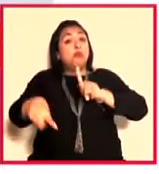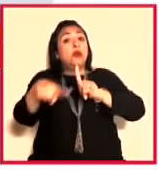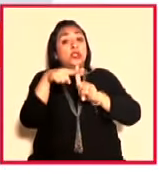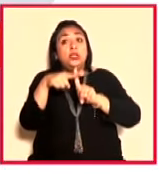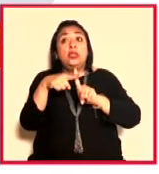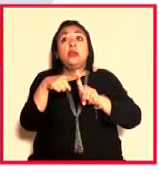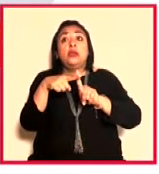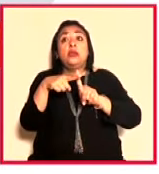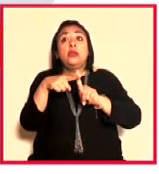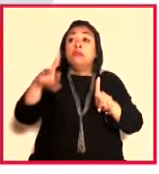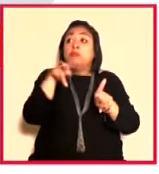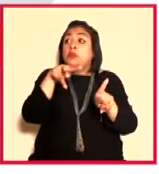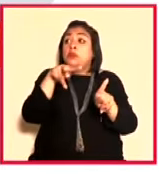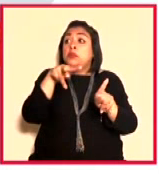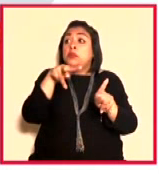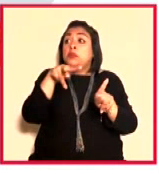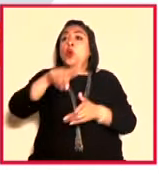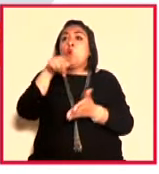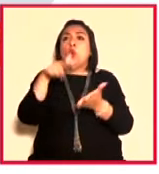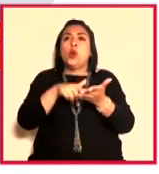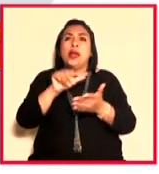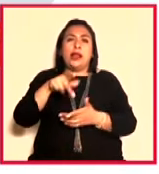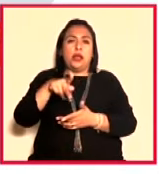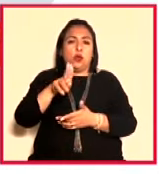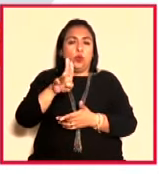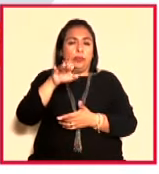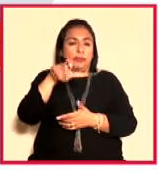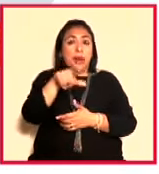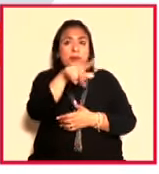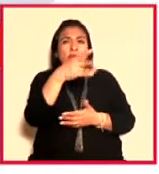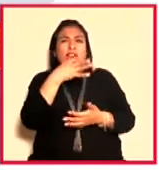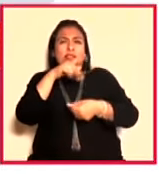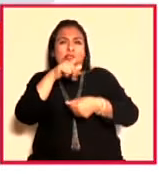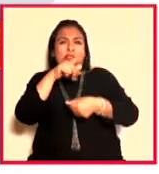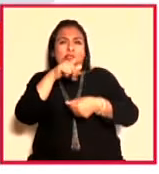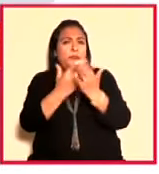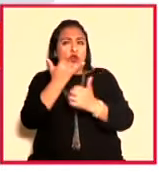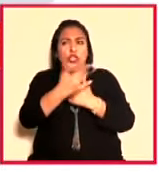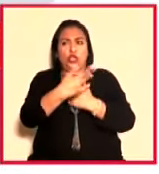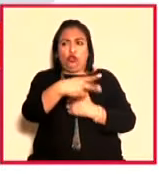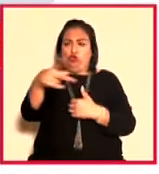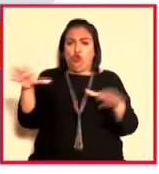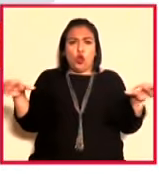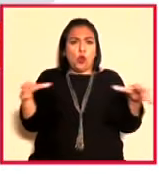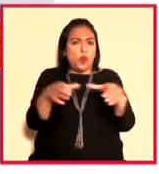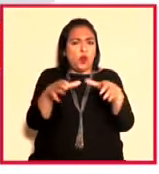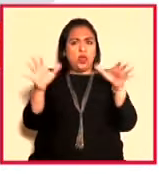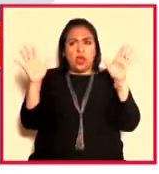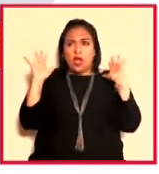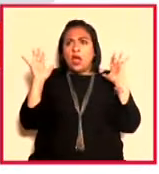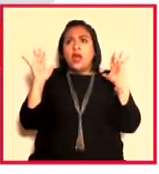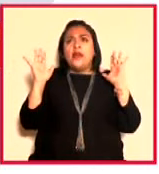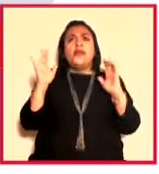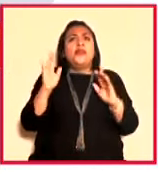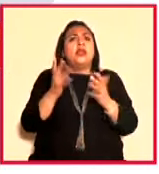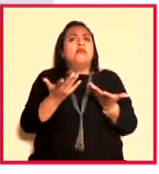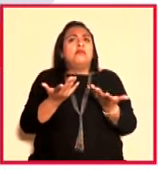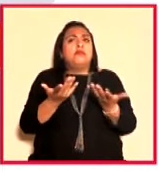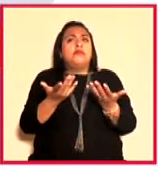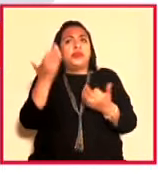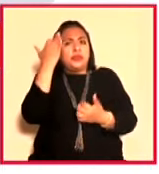Akumal. El festival es un proyecto de la comunidad. Nadie se gana del festival. Like, todo mi tiempo